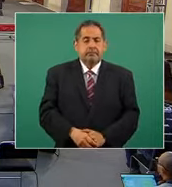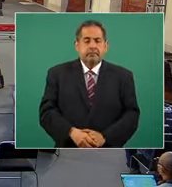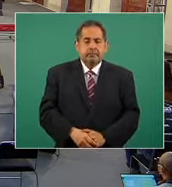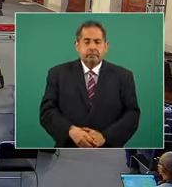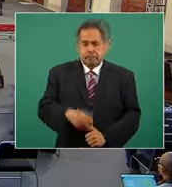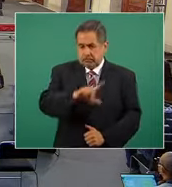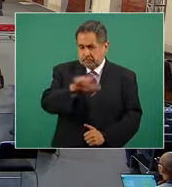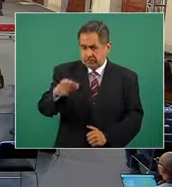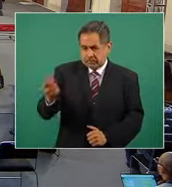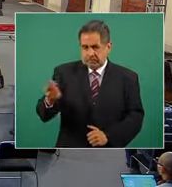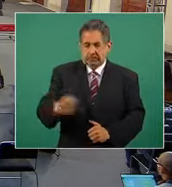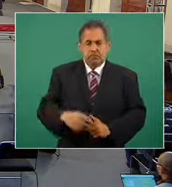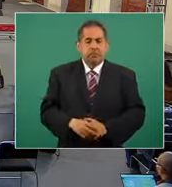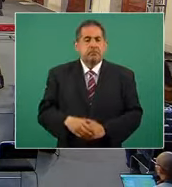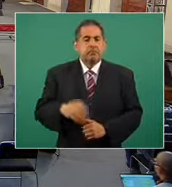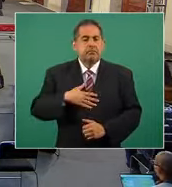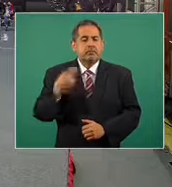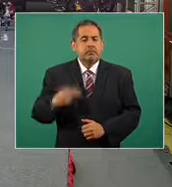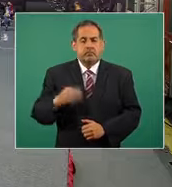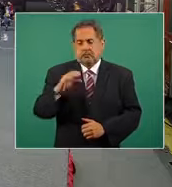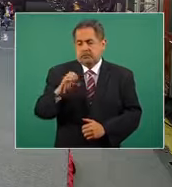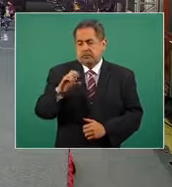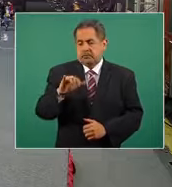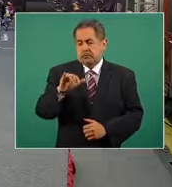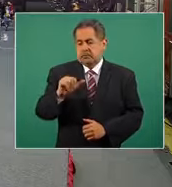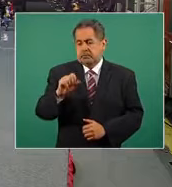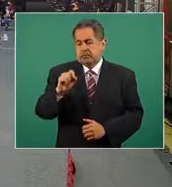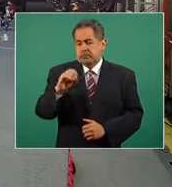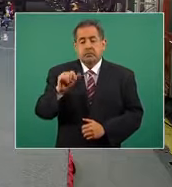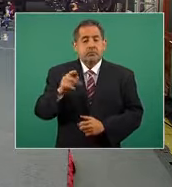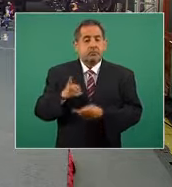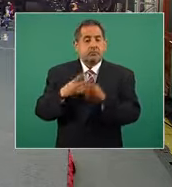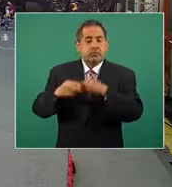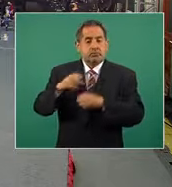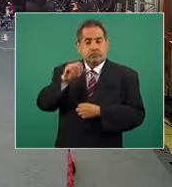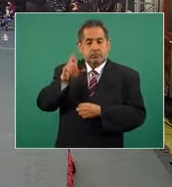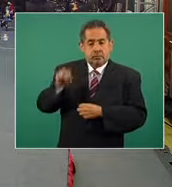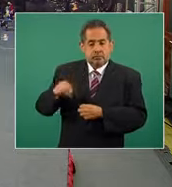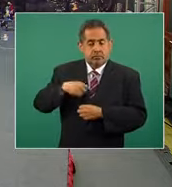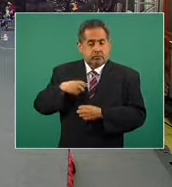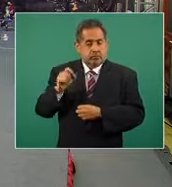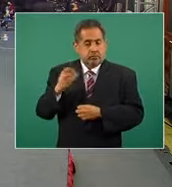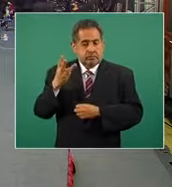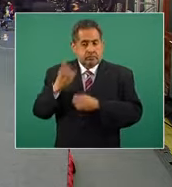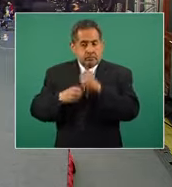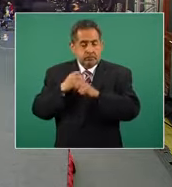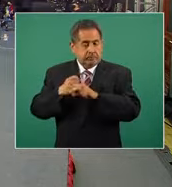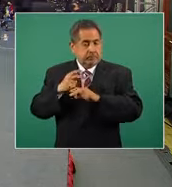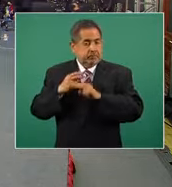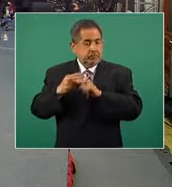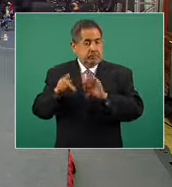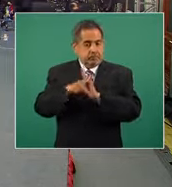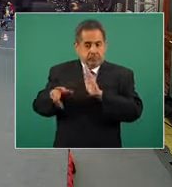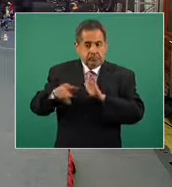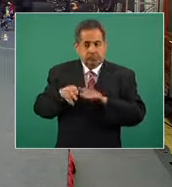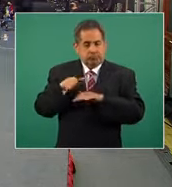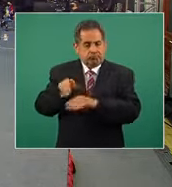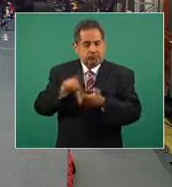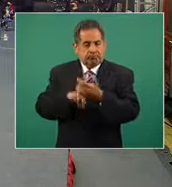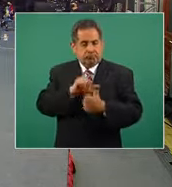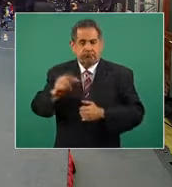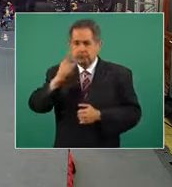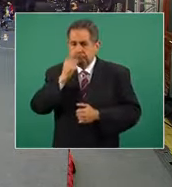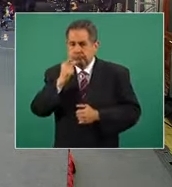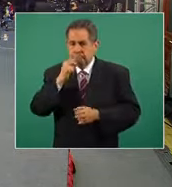Ahorita vas tú. Señor, mi nombre es Cecilia Solís, vengo de Cancún, tengo 23 años como periodista, cubro la fuente policíaca en